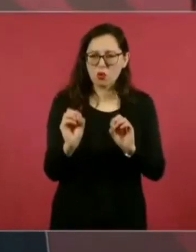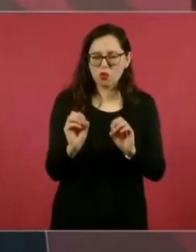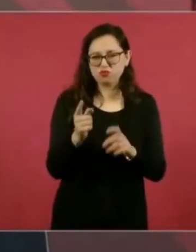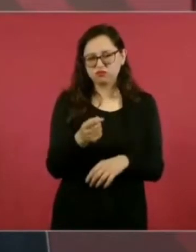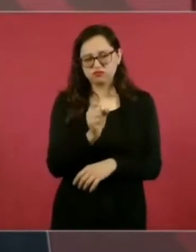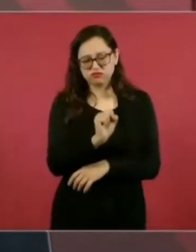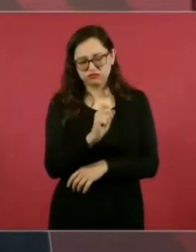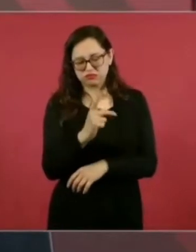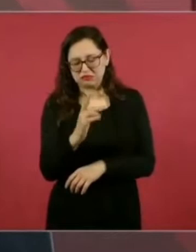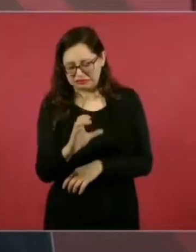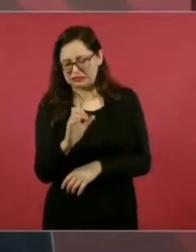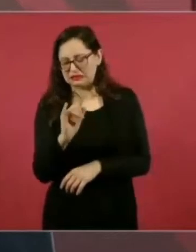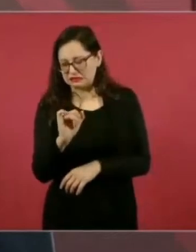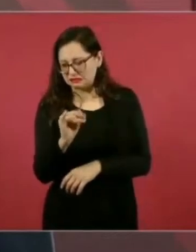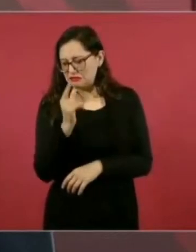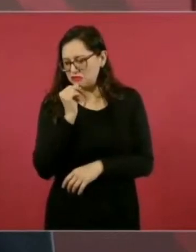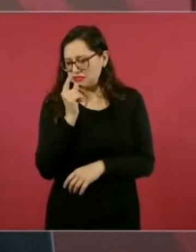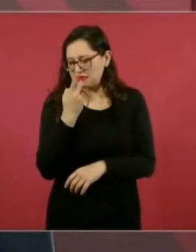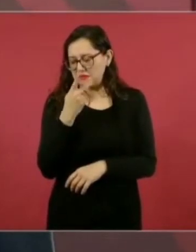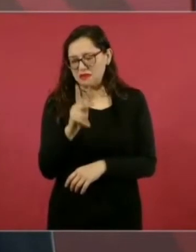corruptos,